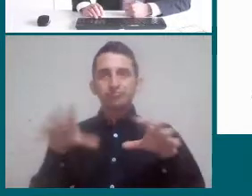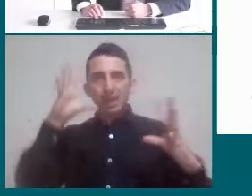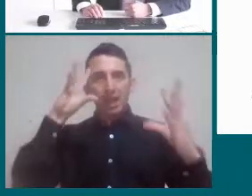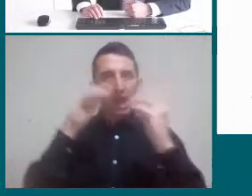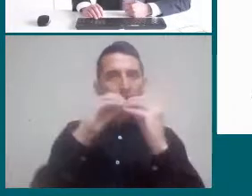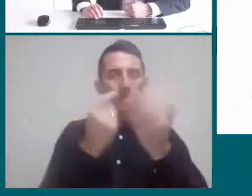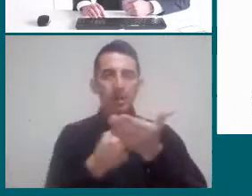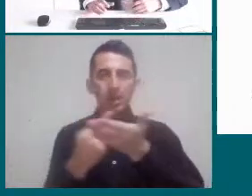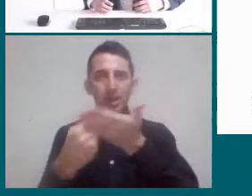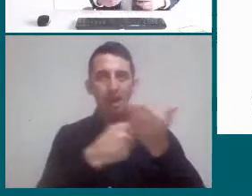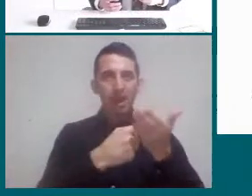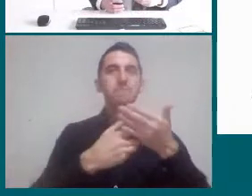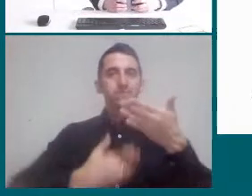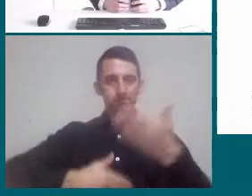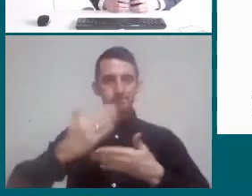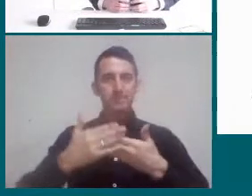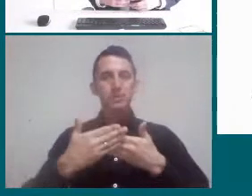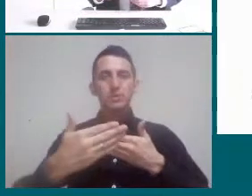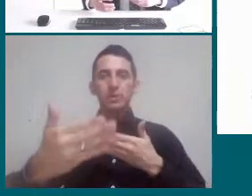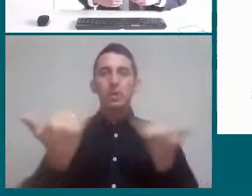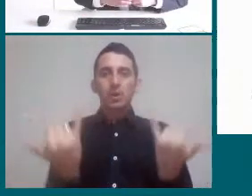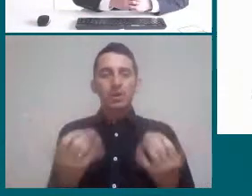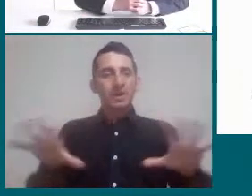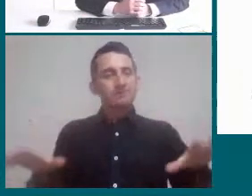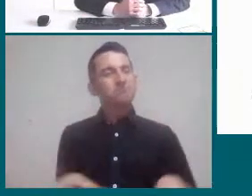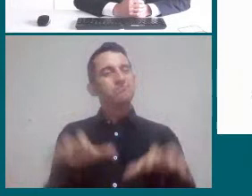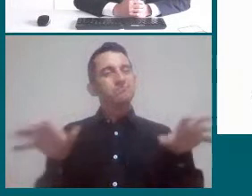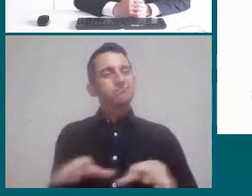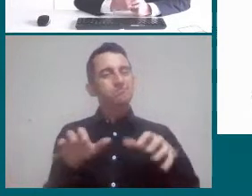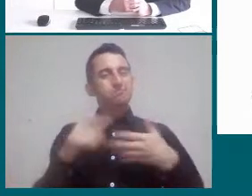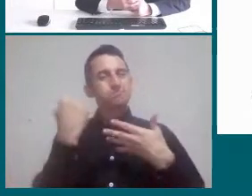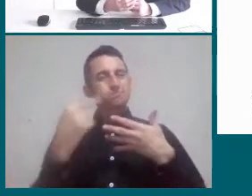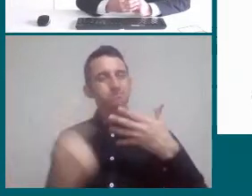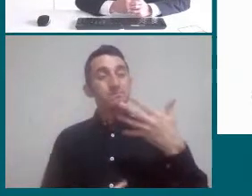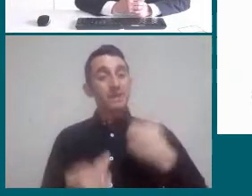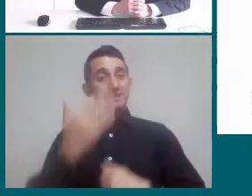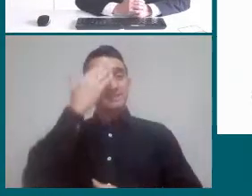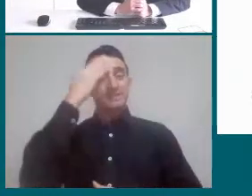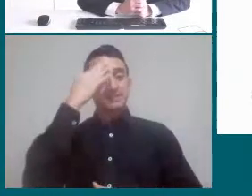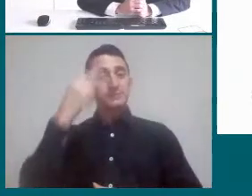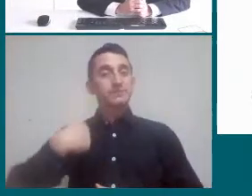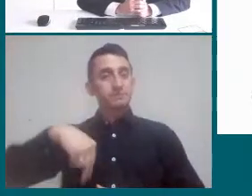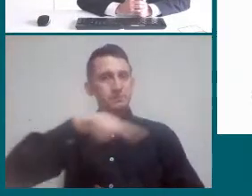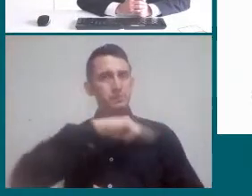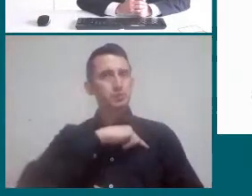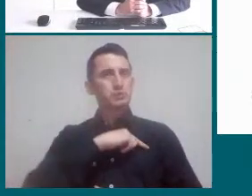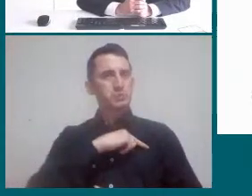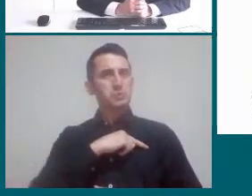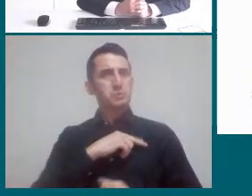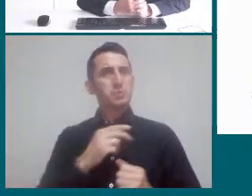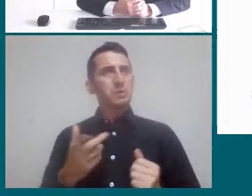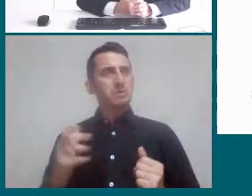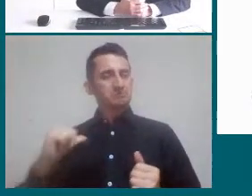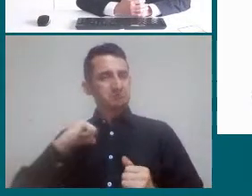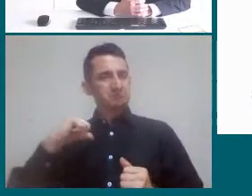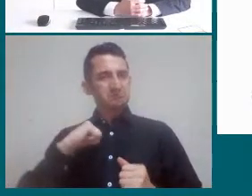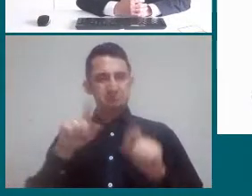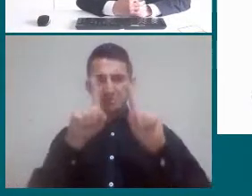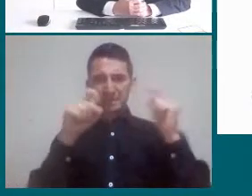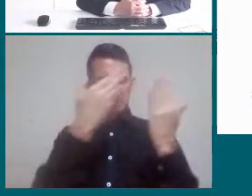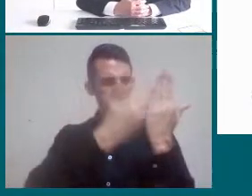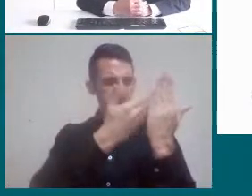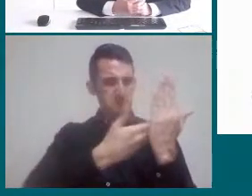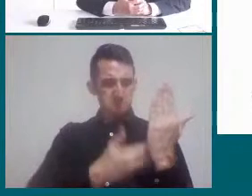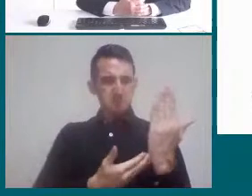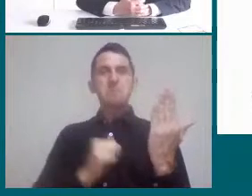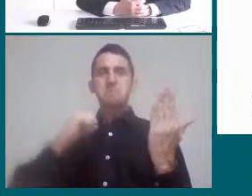es muy grato poder desarrollar estas actividades porque pues nosotros tenemos un conglomerado, digamos, un consolidado de temas online